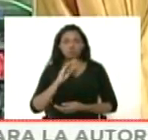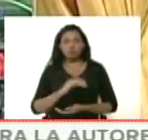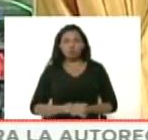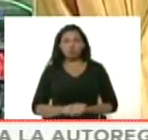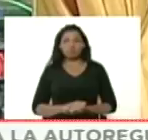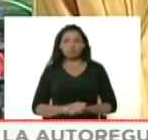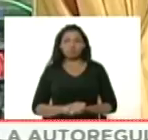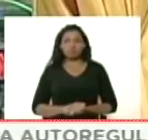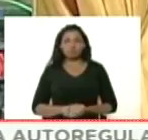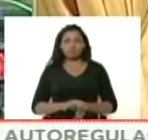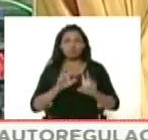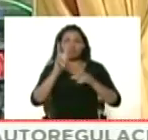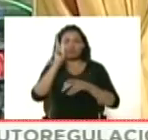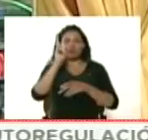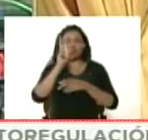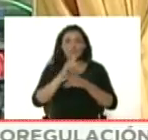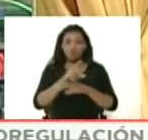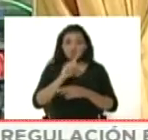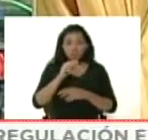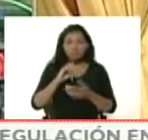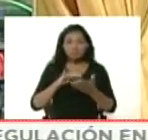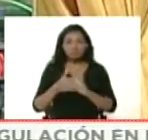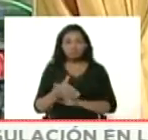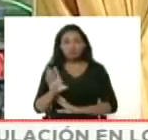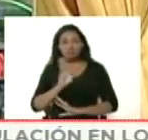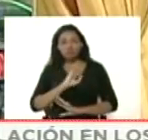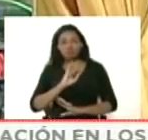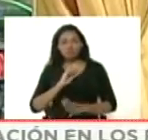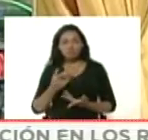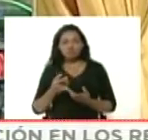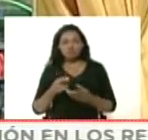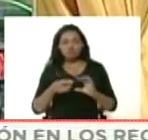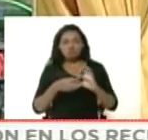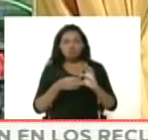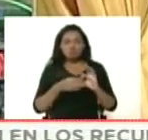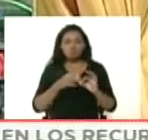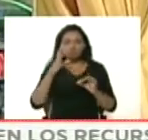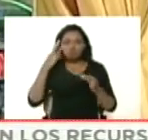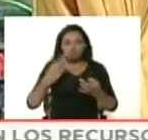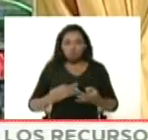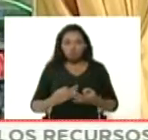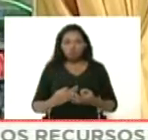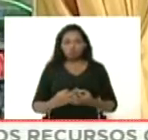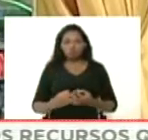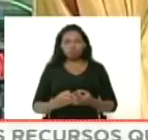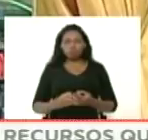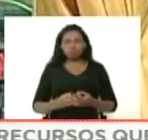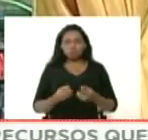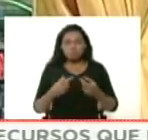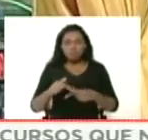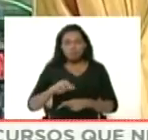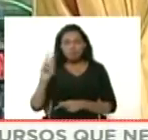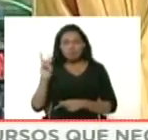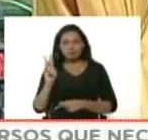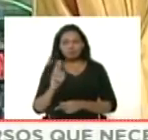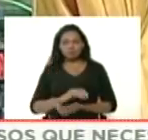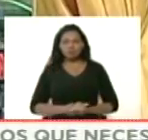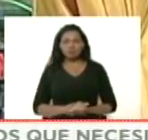criollo, representan un germoplasma genético puro y autóctono de Venezuela,